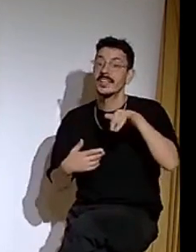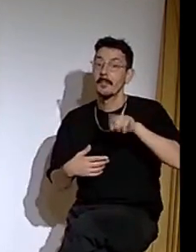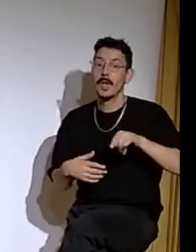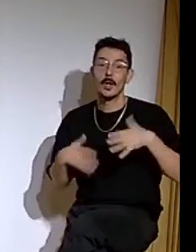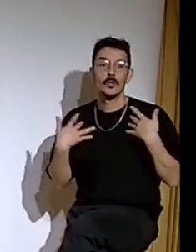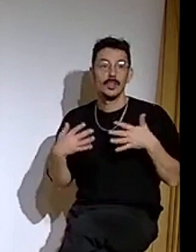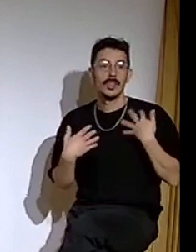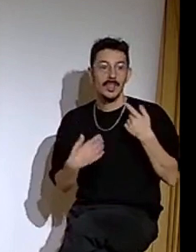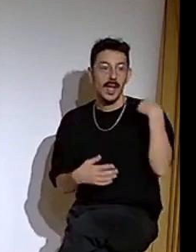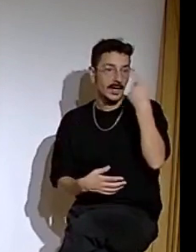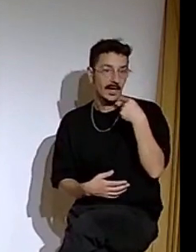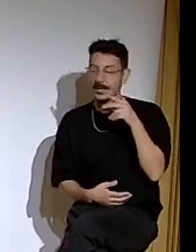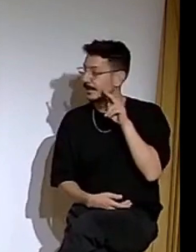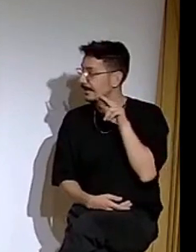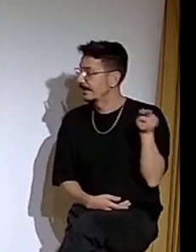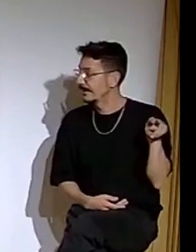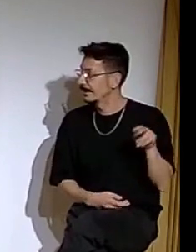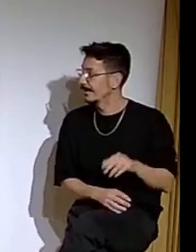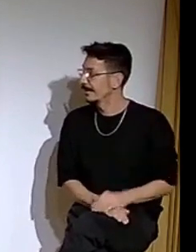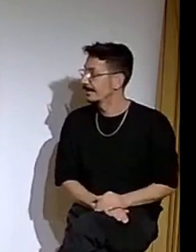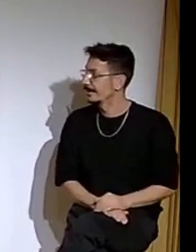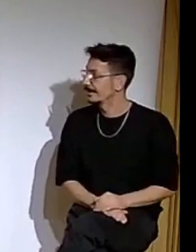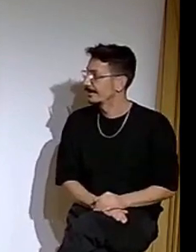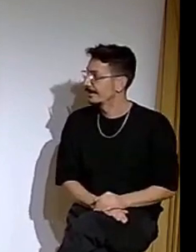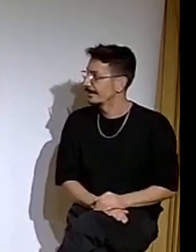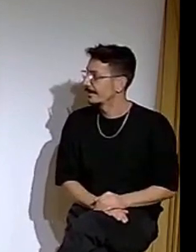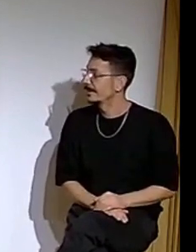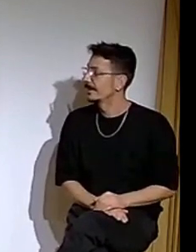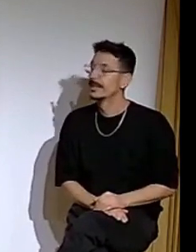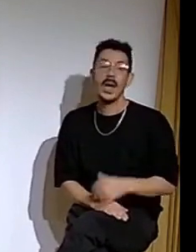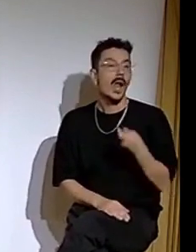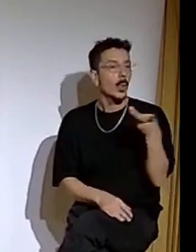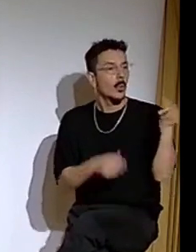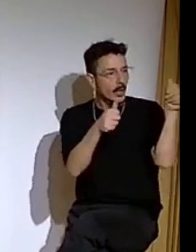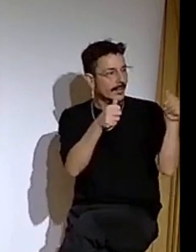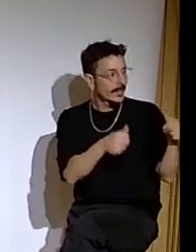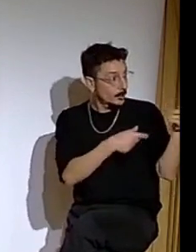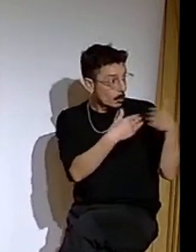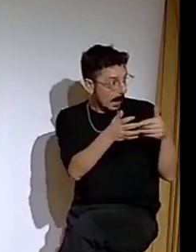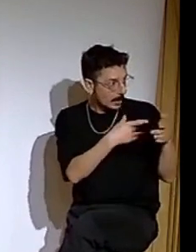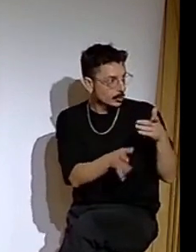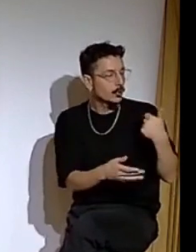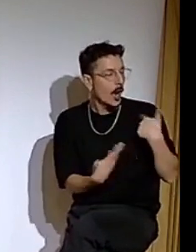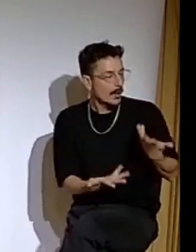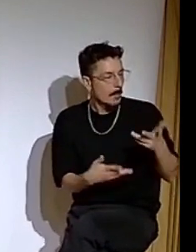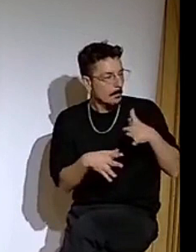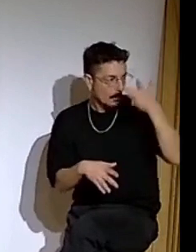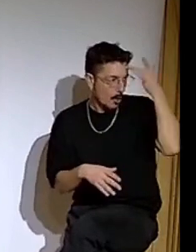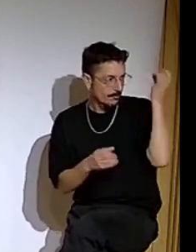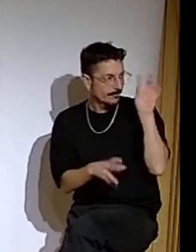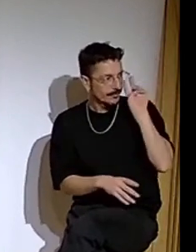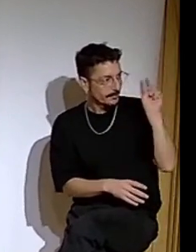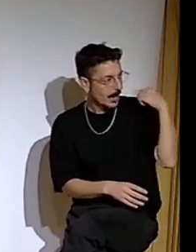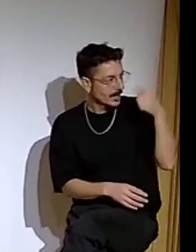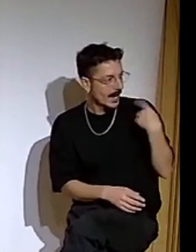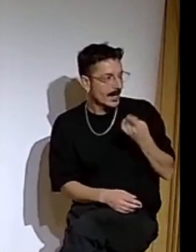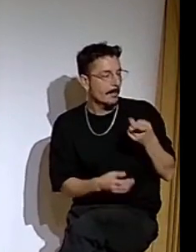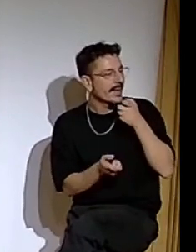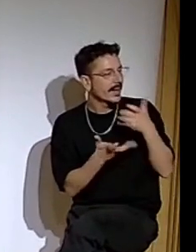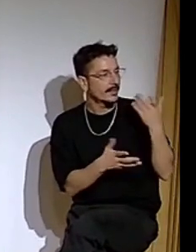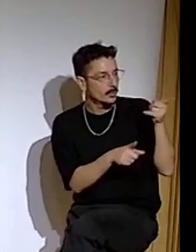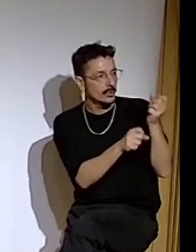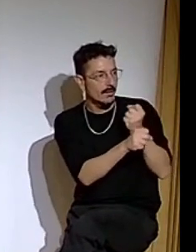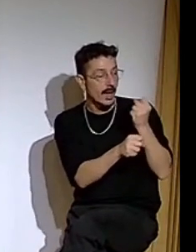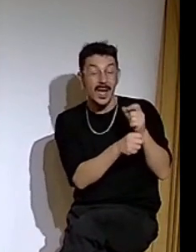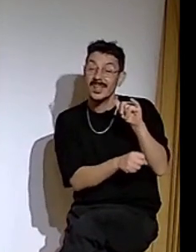yo están algunas de tus carteles Así que bien ponerte cara me encanta tu trabajo gracias a seito y Julia por todo